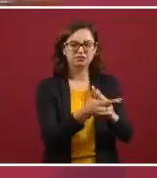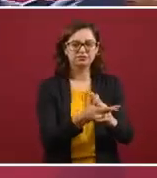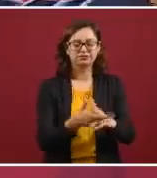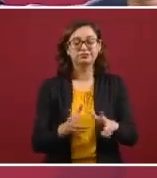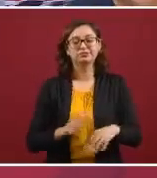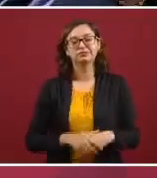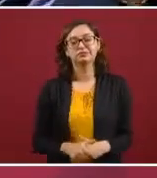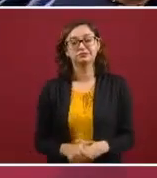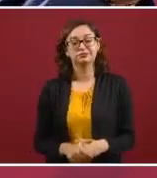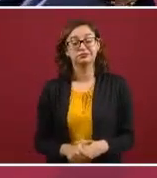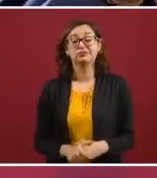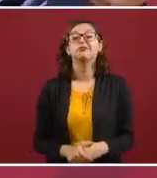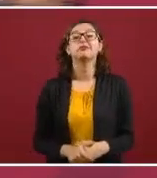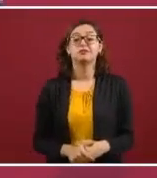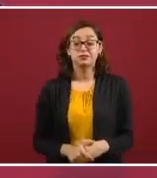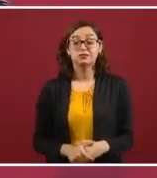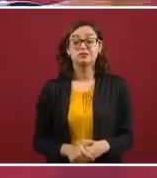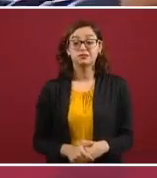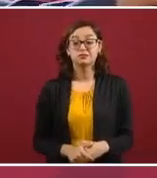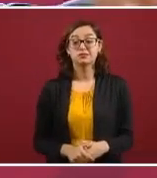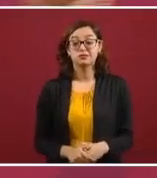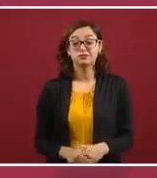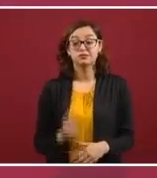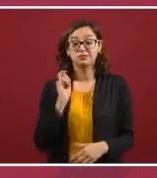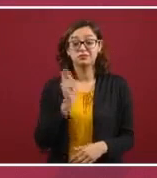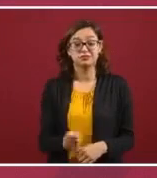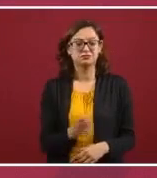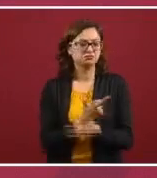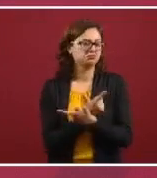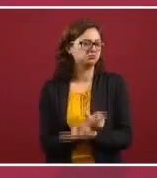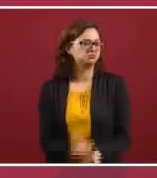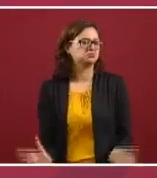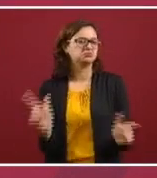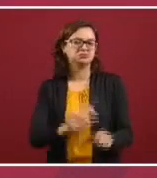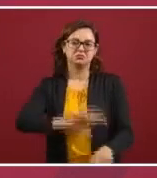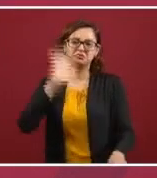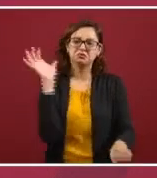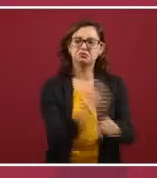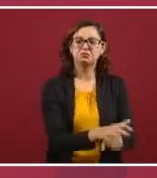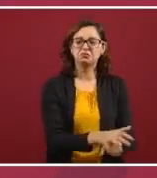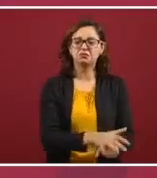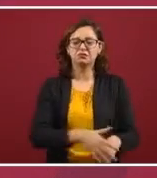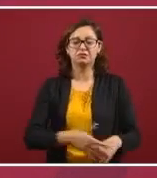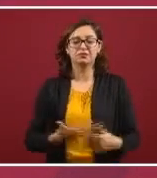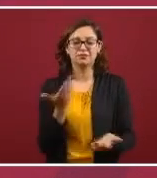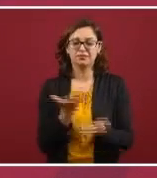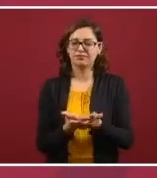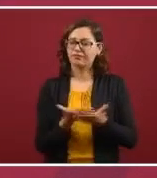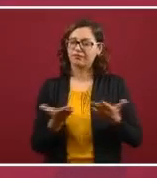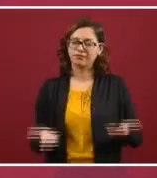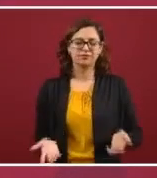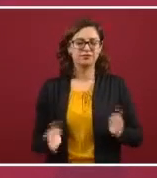libertad para reprimir. Eso ya no hay.